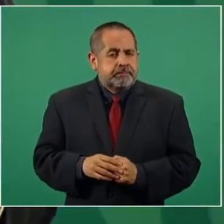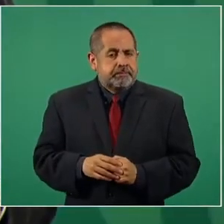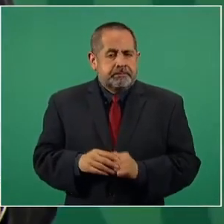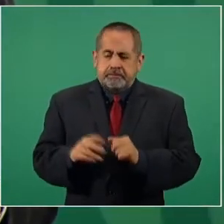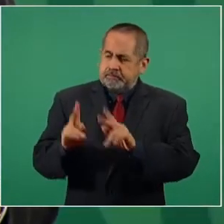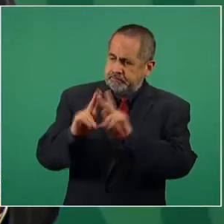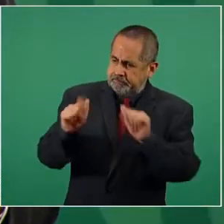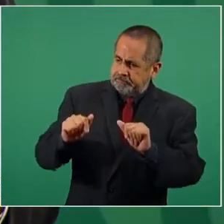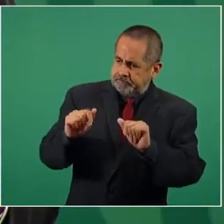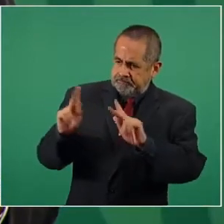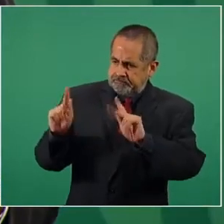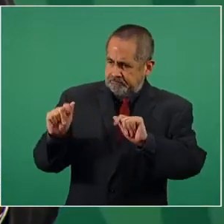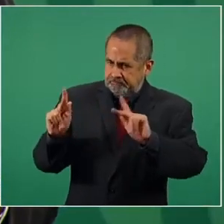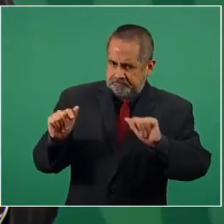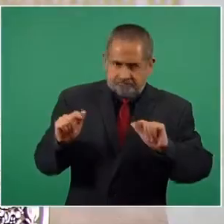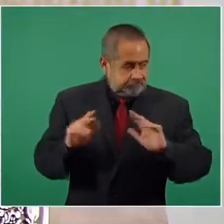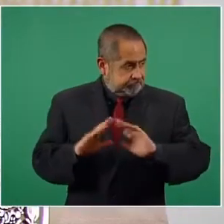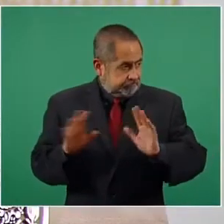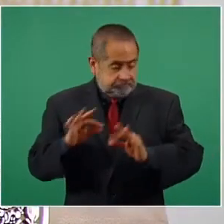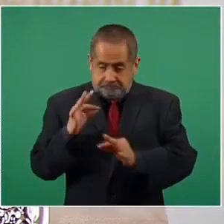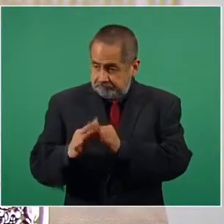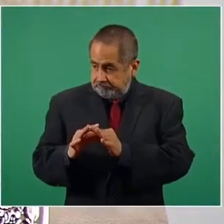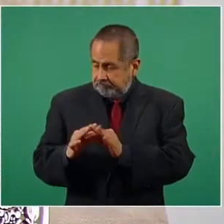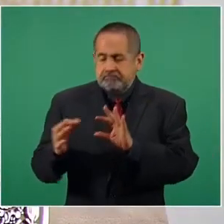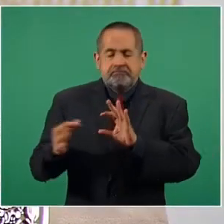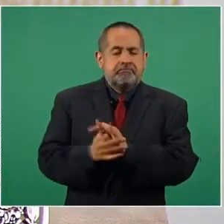hacer la paz entre todos.